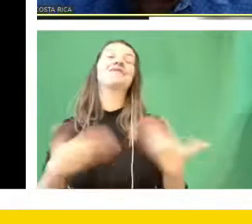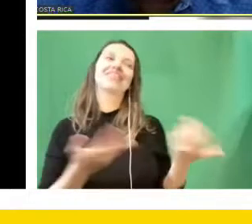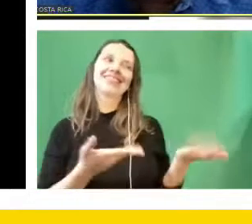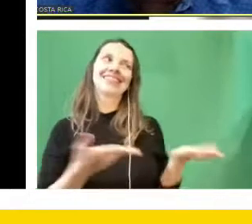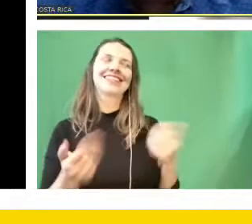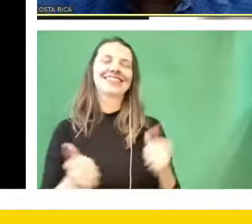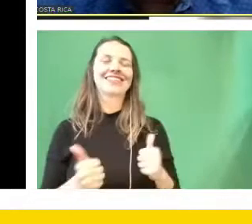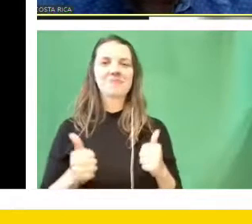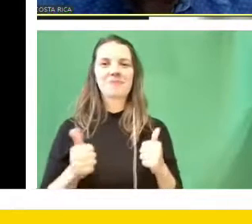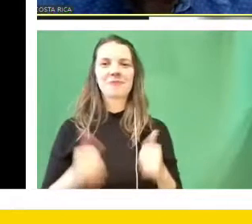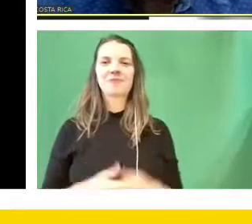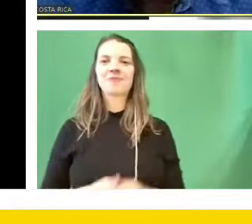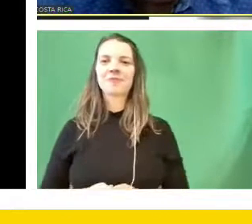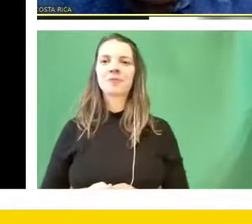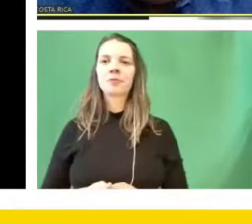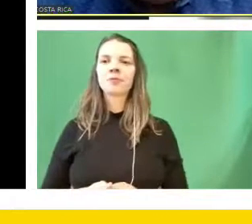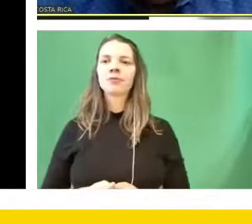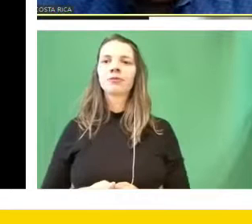filmina.